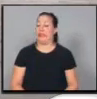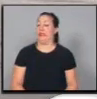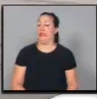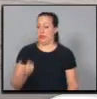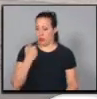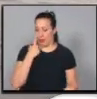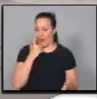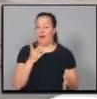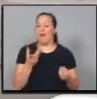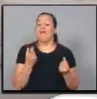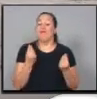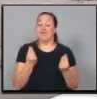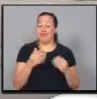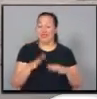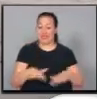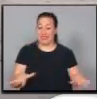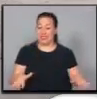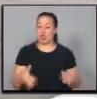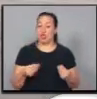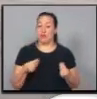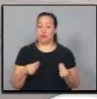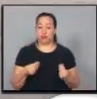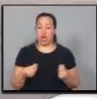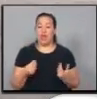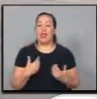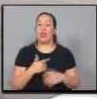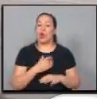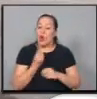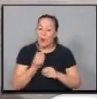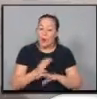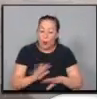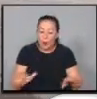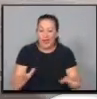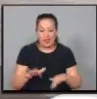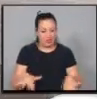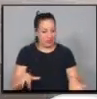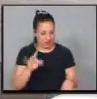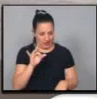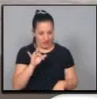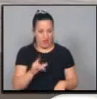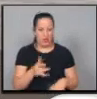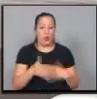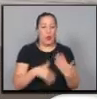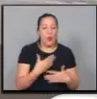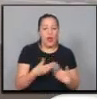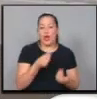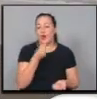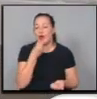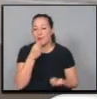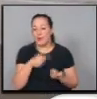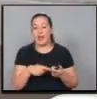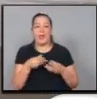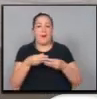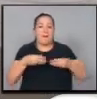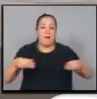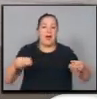Sobre todo con los chicos. Llega un momento que ya no nos puedes convencer. No sabes qué hacer con los chicos. Y entre los jueguitos, la comida, los panchos, el